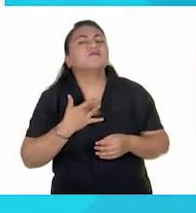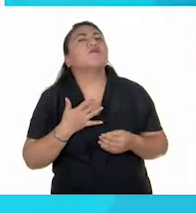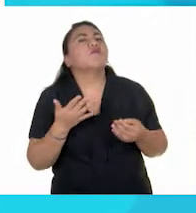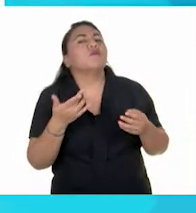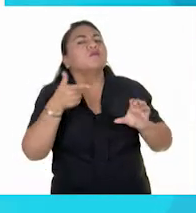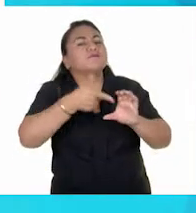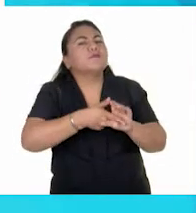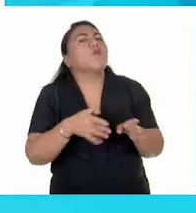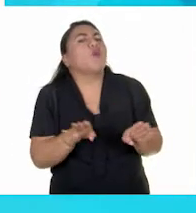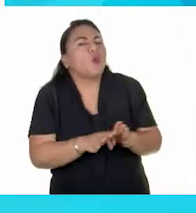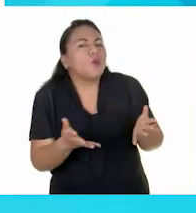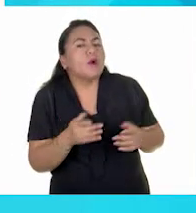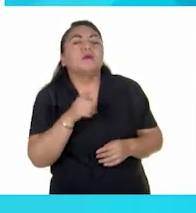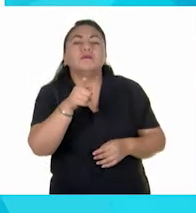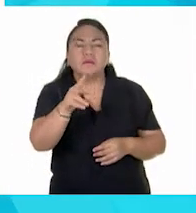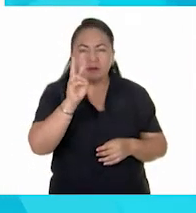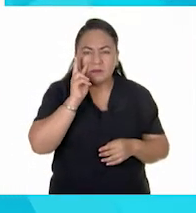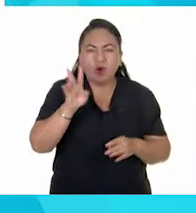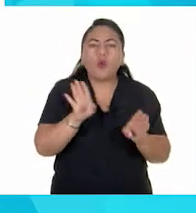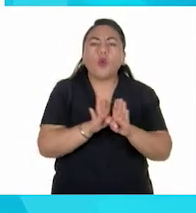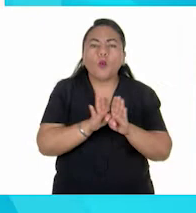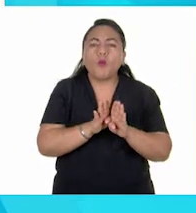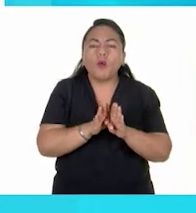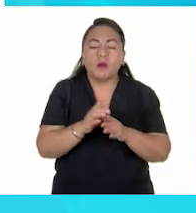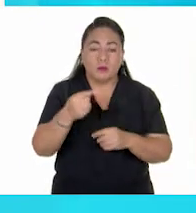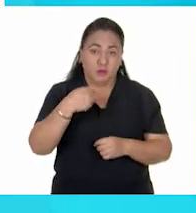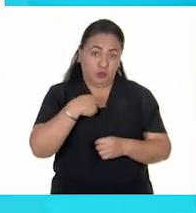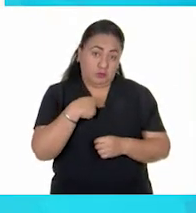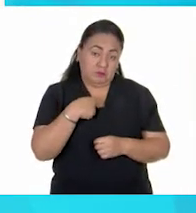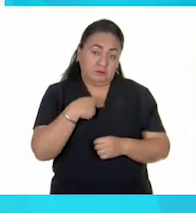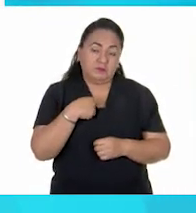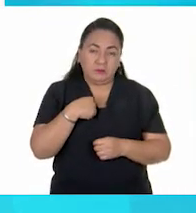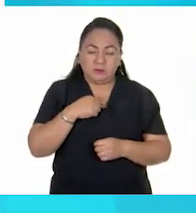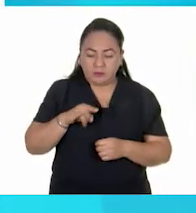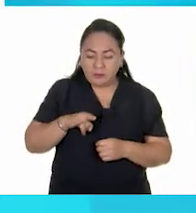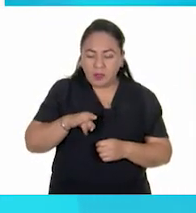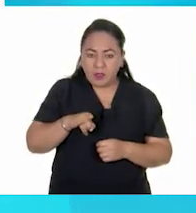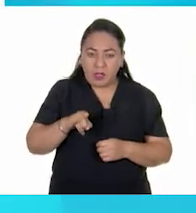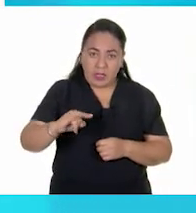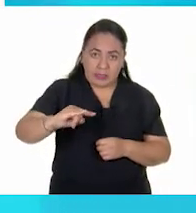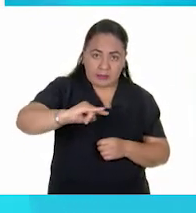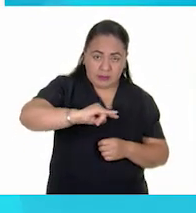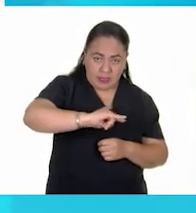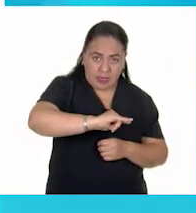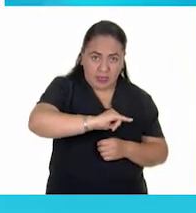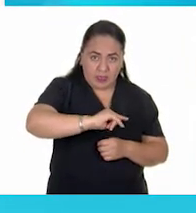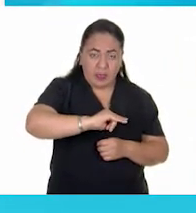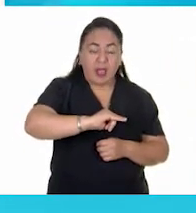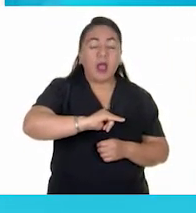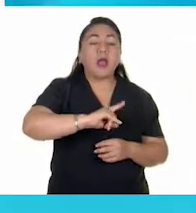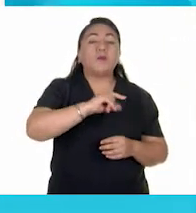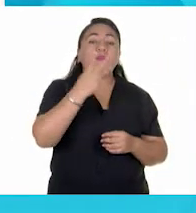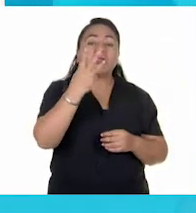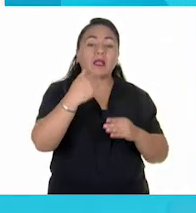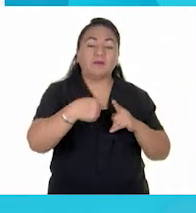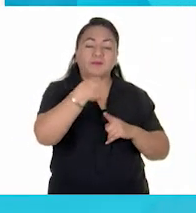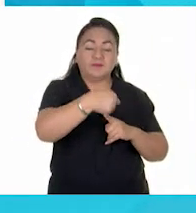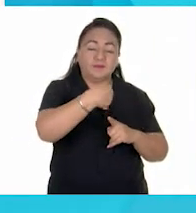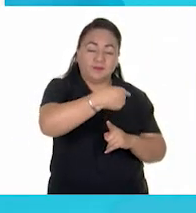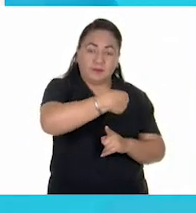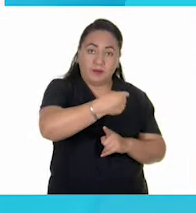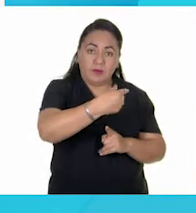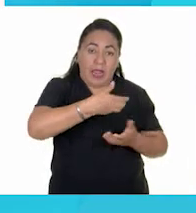¿Qué indicaciones le darías? Yo le diría que diera vuelta a la izquierda, siguiera derecho 3 calles hasta la avenida